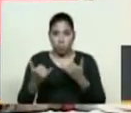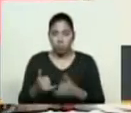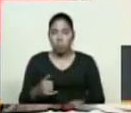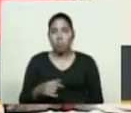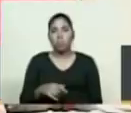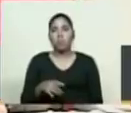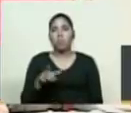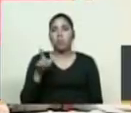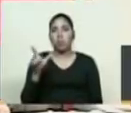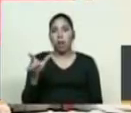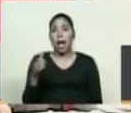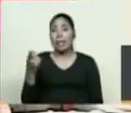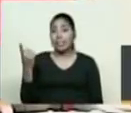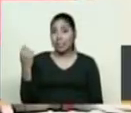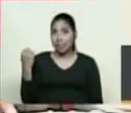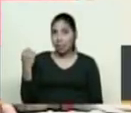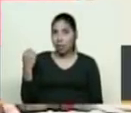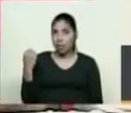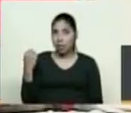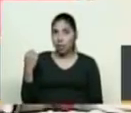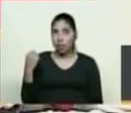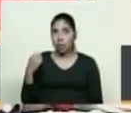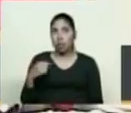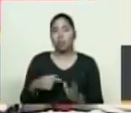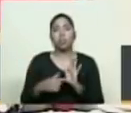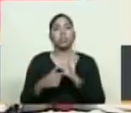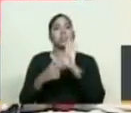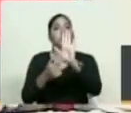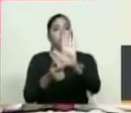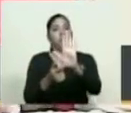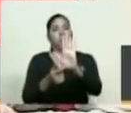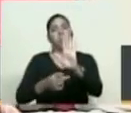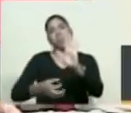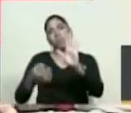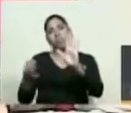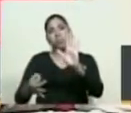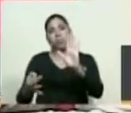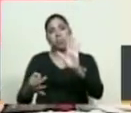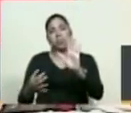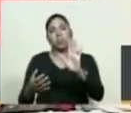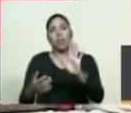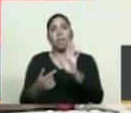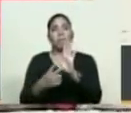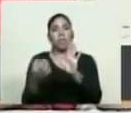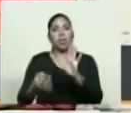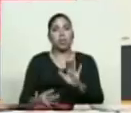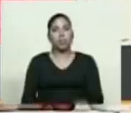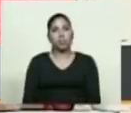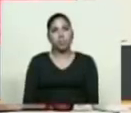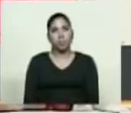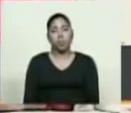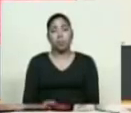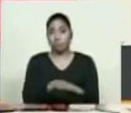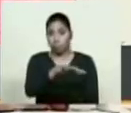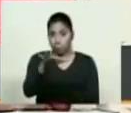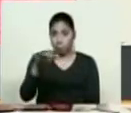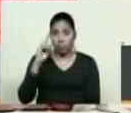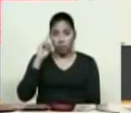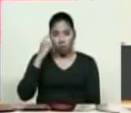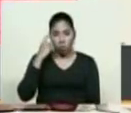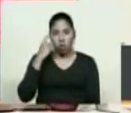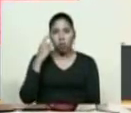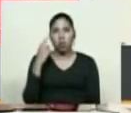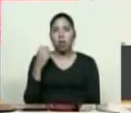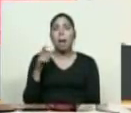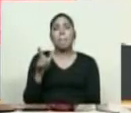Venezuela ayer, habla lejos que eso pudiera ocurrir. Además, yo debo recordar ante toda Venezuela que el